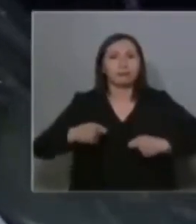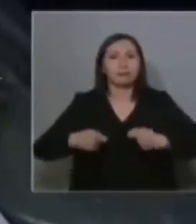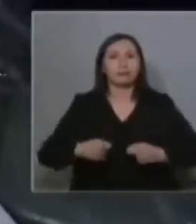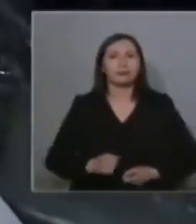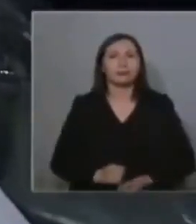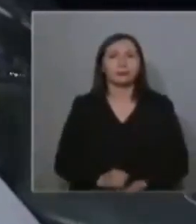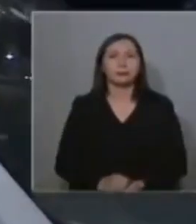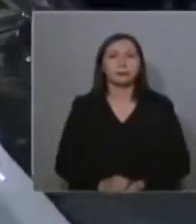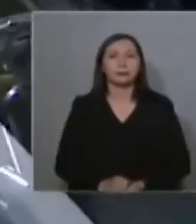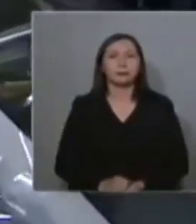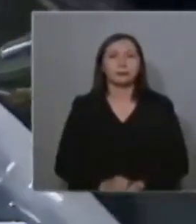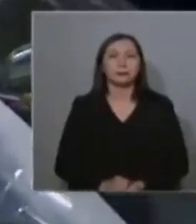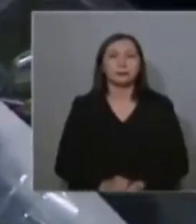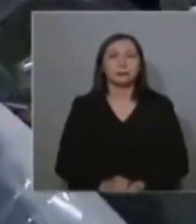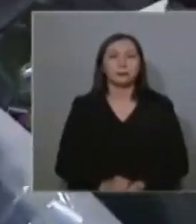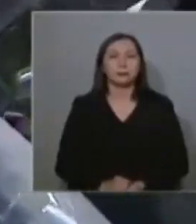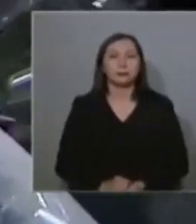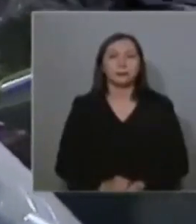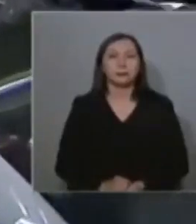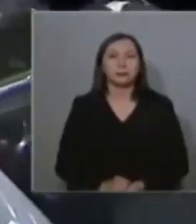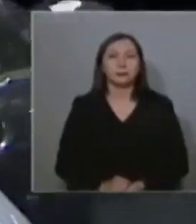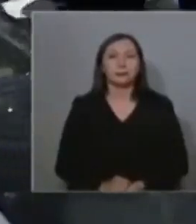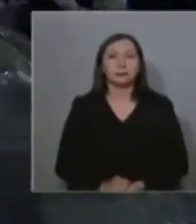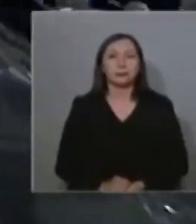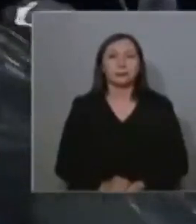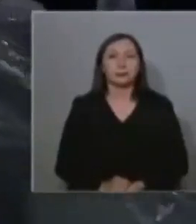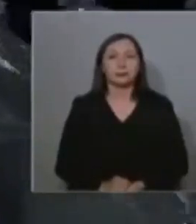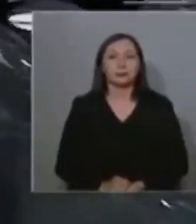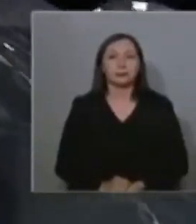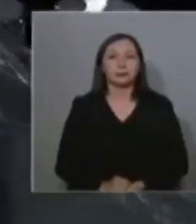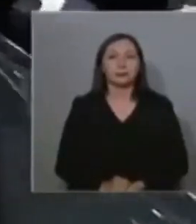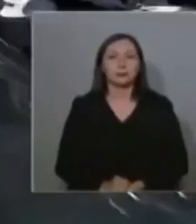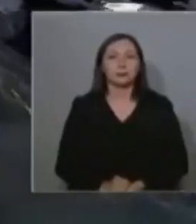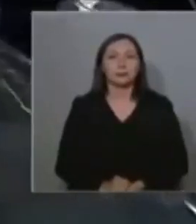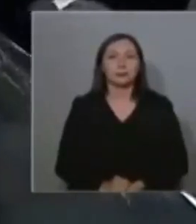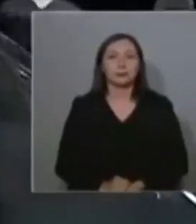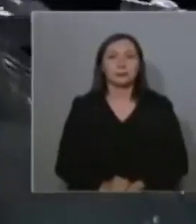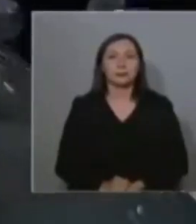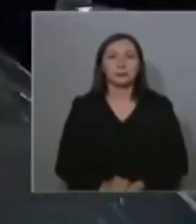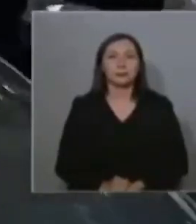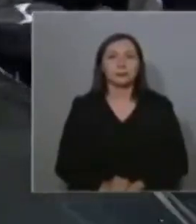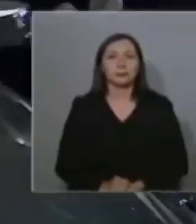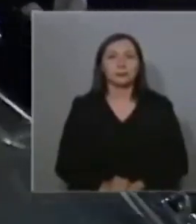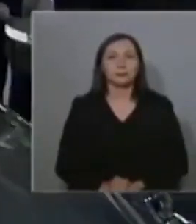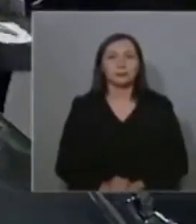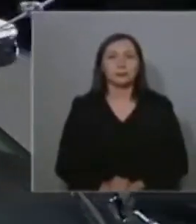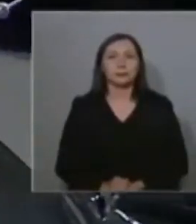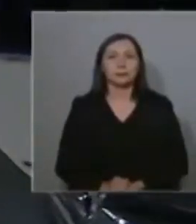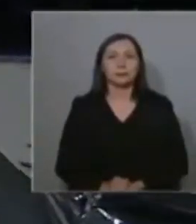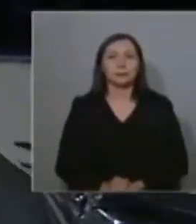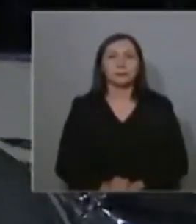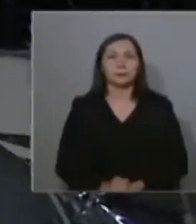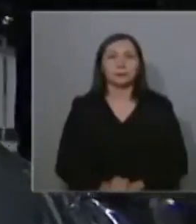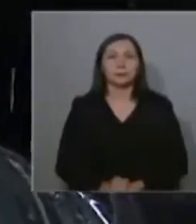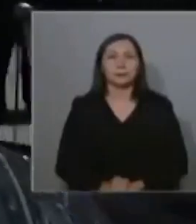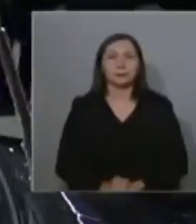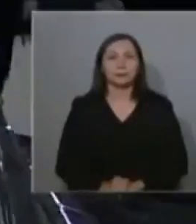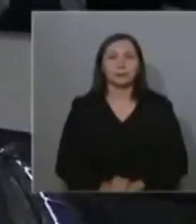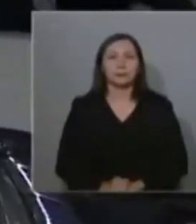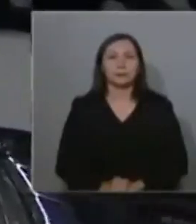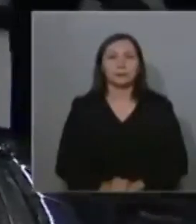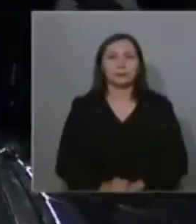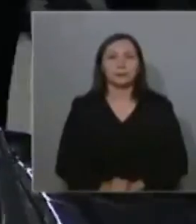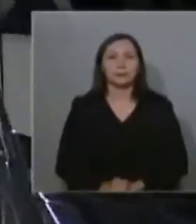mucha relevancia dentro del gabinete. La ministra de Interior, Izquia Siches, va a tener a cargo todo lo que tiene que ver con la gobernabilidad y